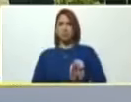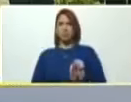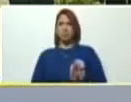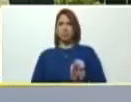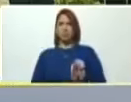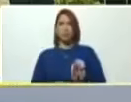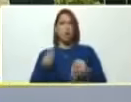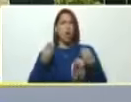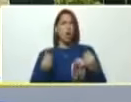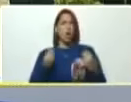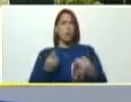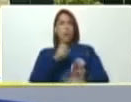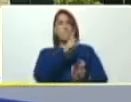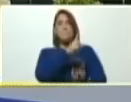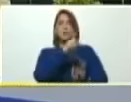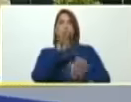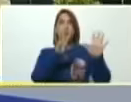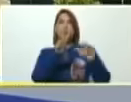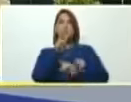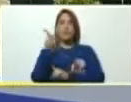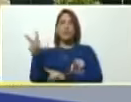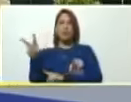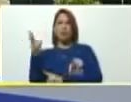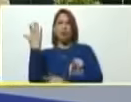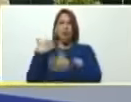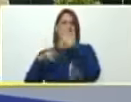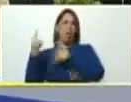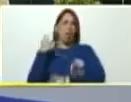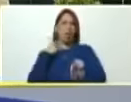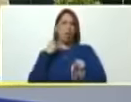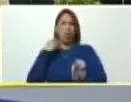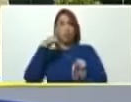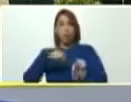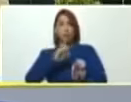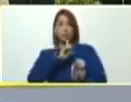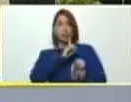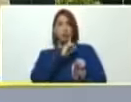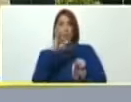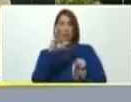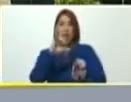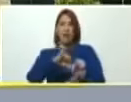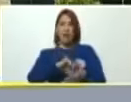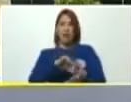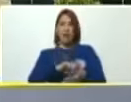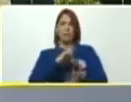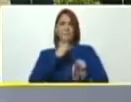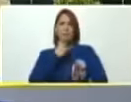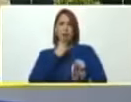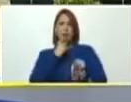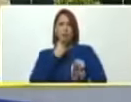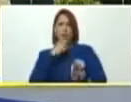¿Cómo era en 1922? Lo que hoy se llama Caracas, Padrino, Reverol,